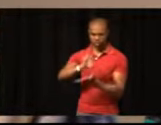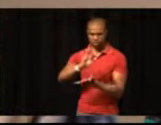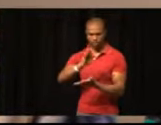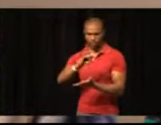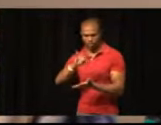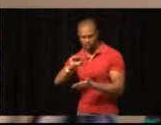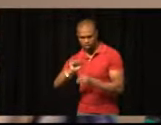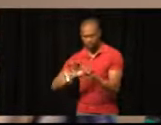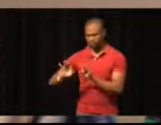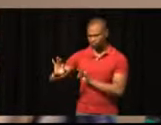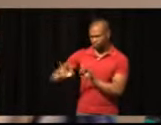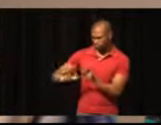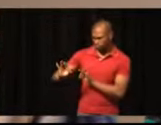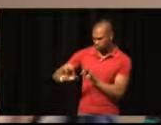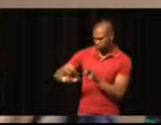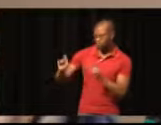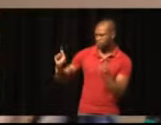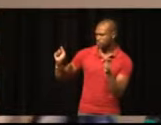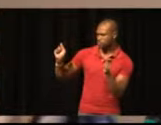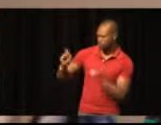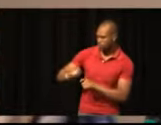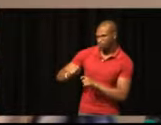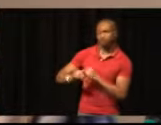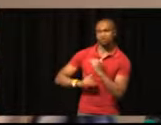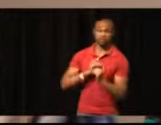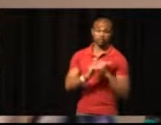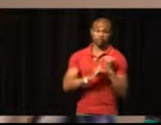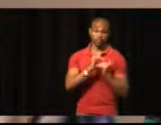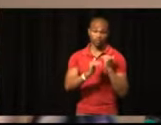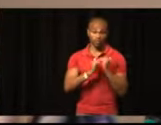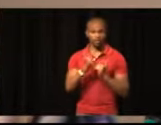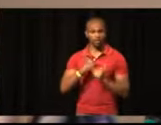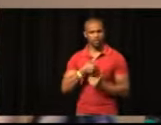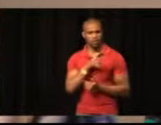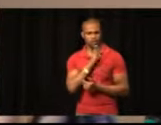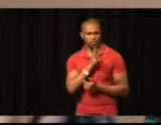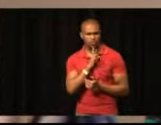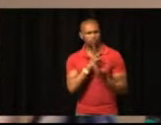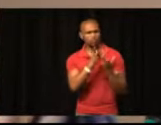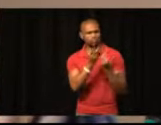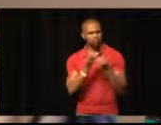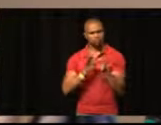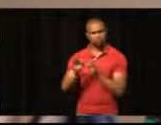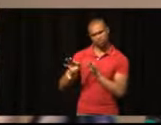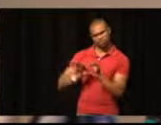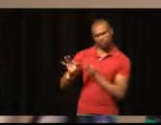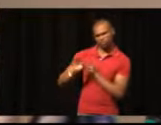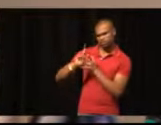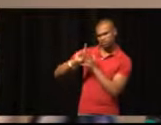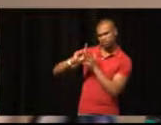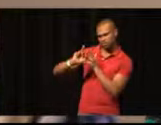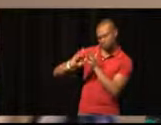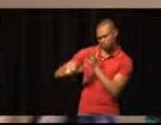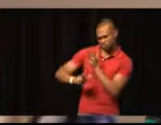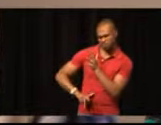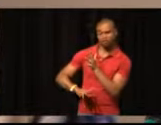eficacia de proyectos puedan estar siendo desarrollados. Conozco muchos